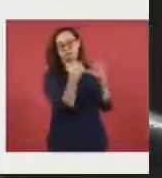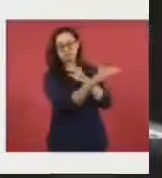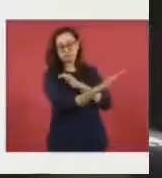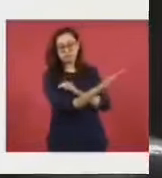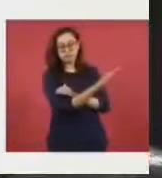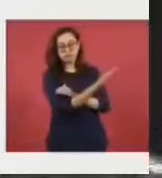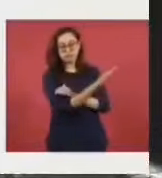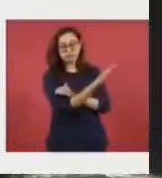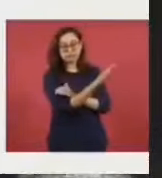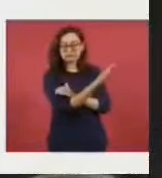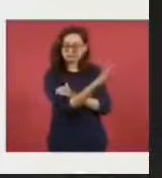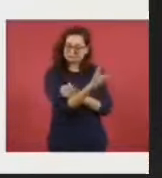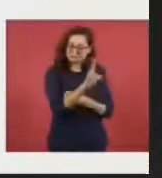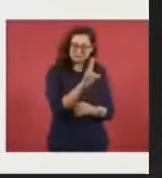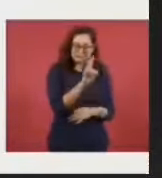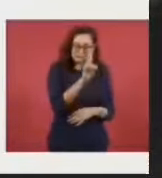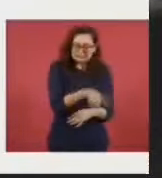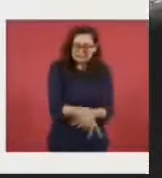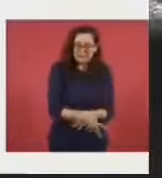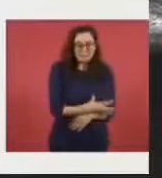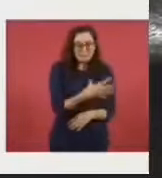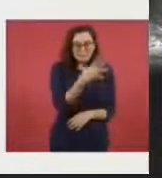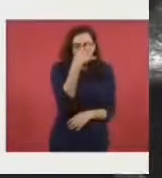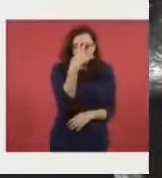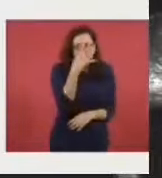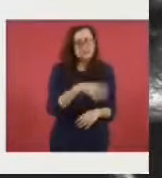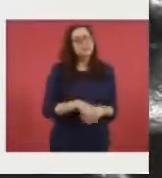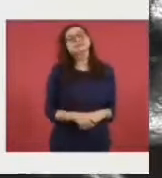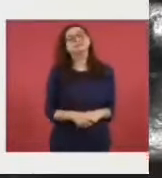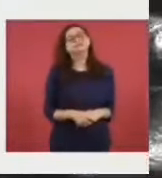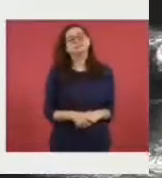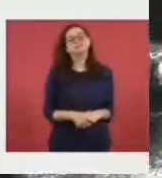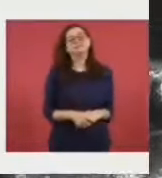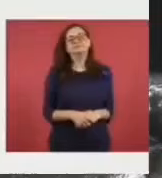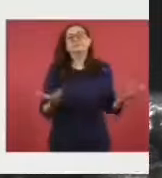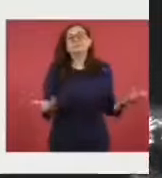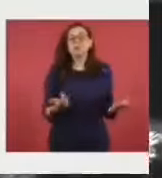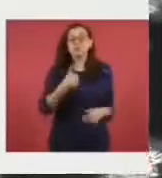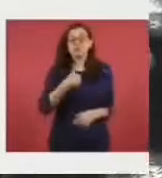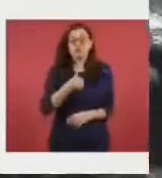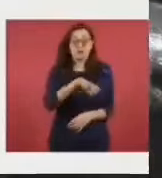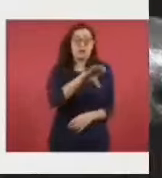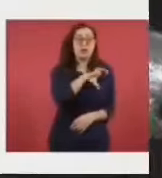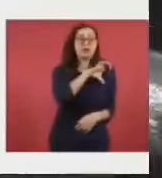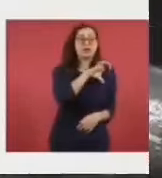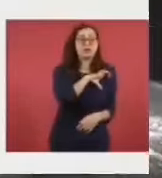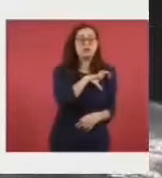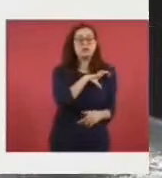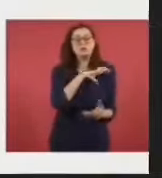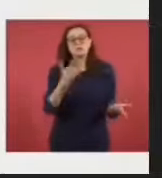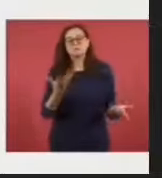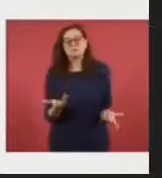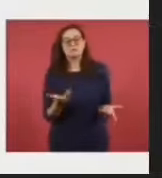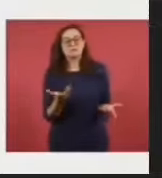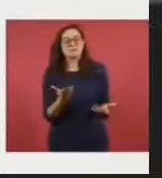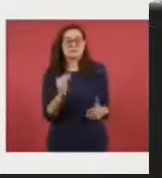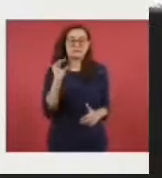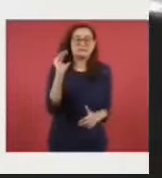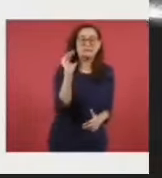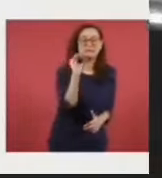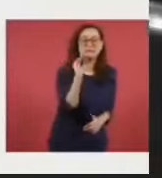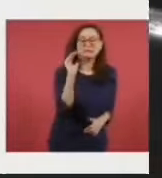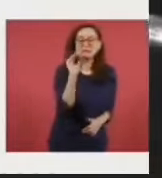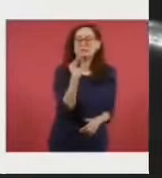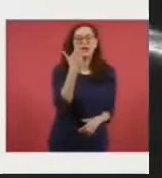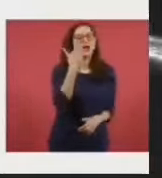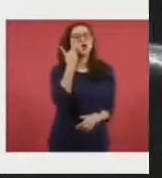sean pasados como fantasmas los problemas reales que hay en este país. Mexicanos a favor de la corrupción y de la impunidad.